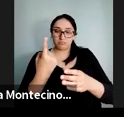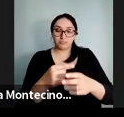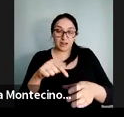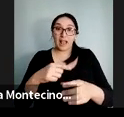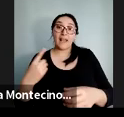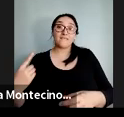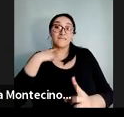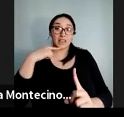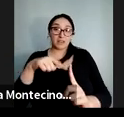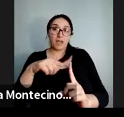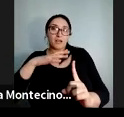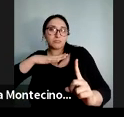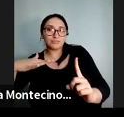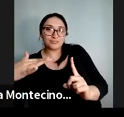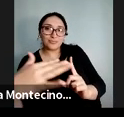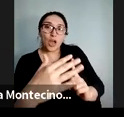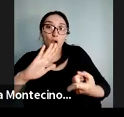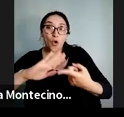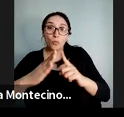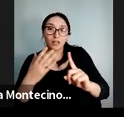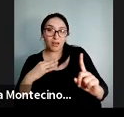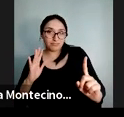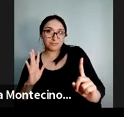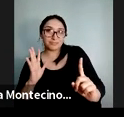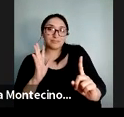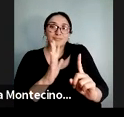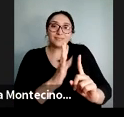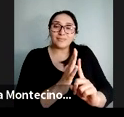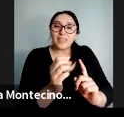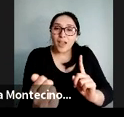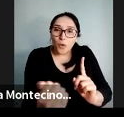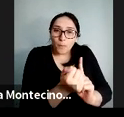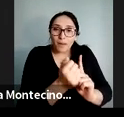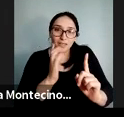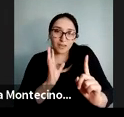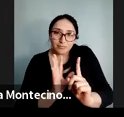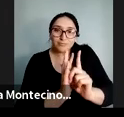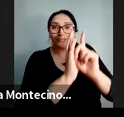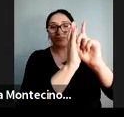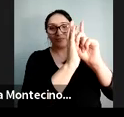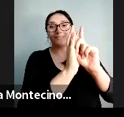en todo este proceso, que resulta muy abrumador, sobre todo cuando no se tienen las herramientas o no se